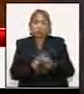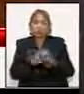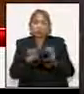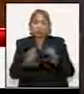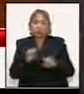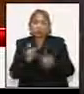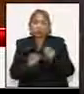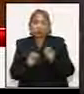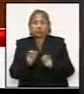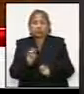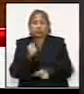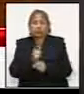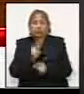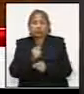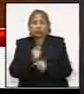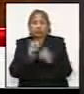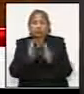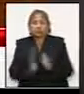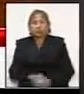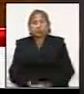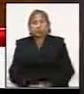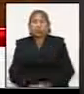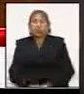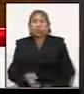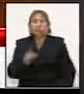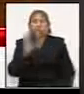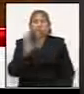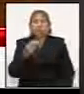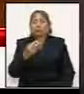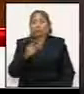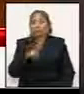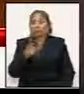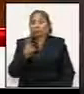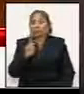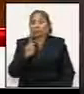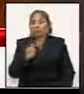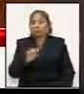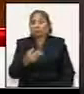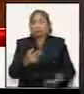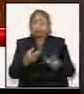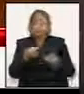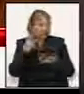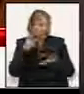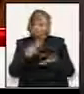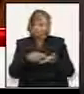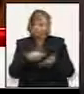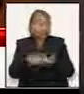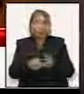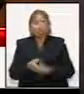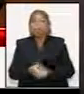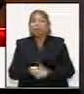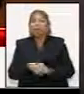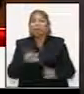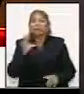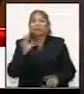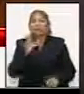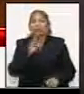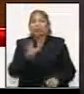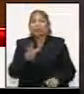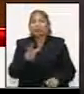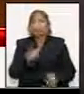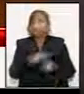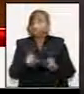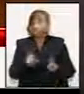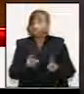personas o trabajadores, de 6.032 trabajadores en total identificados, 6.483. Sin